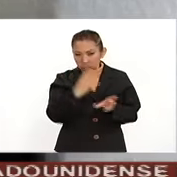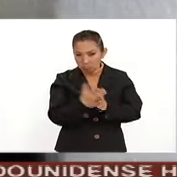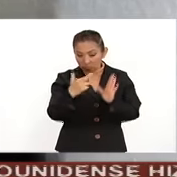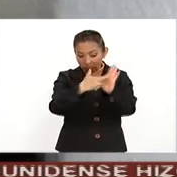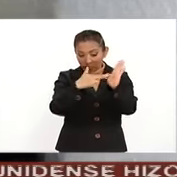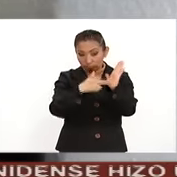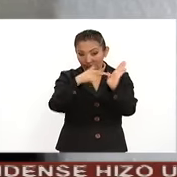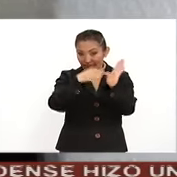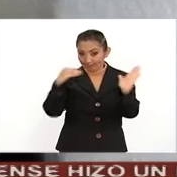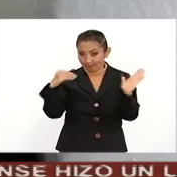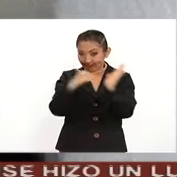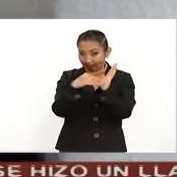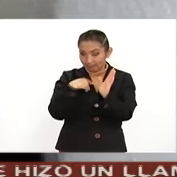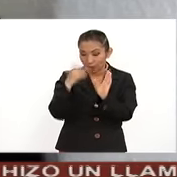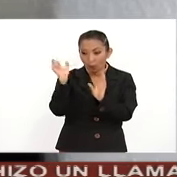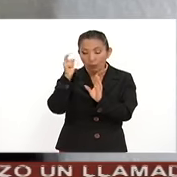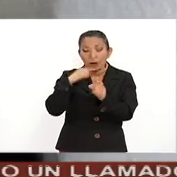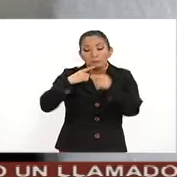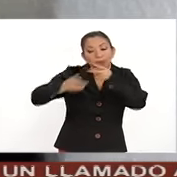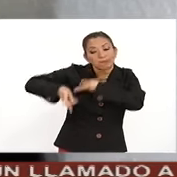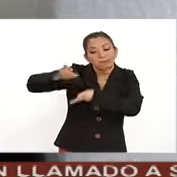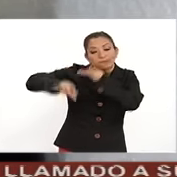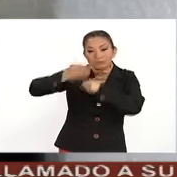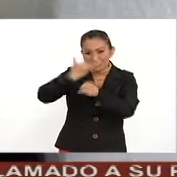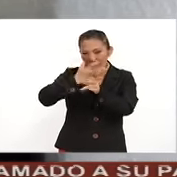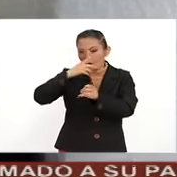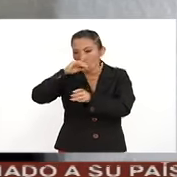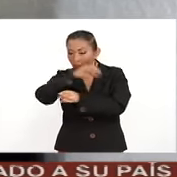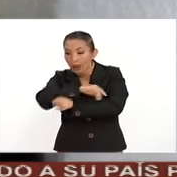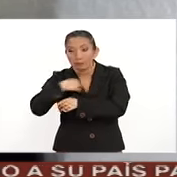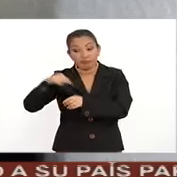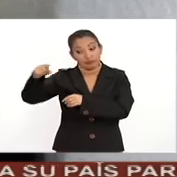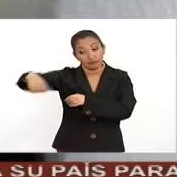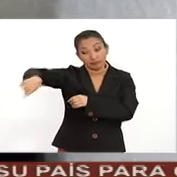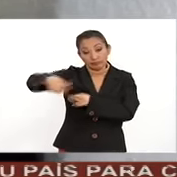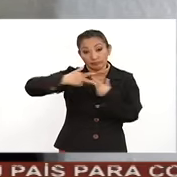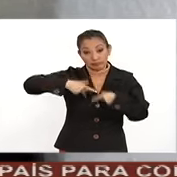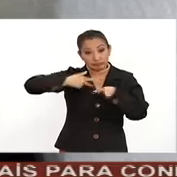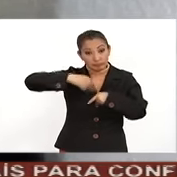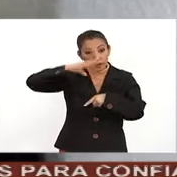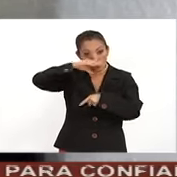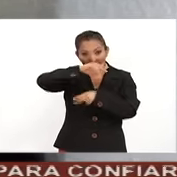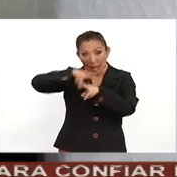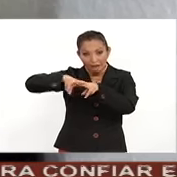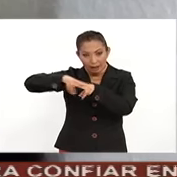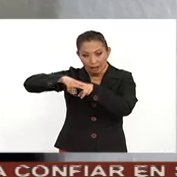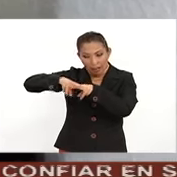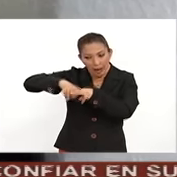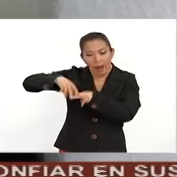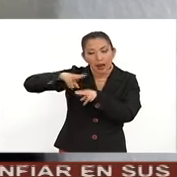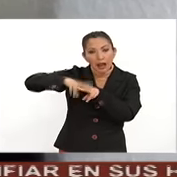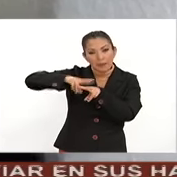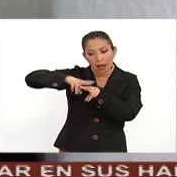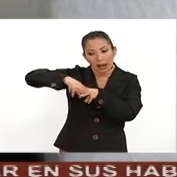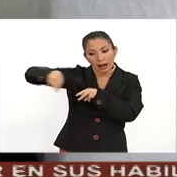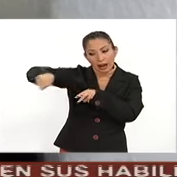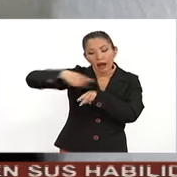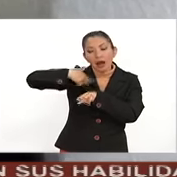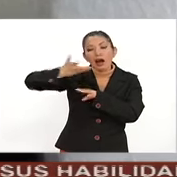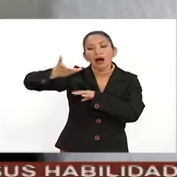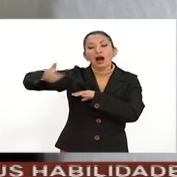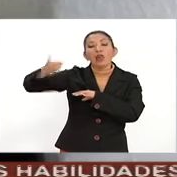condiciones que se establecieron en el proceso de negociación es que los cubanos de La Habana reciban a más